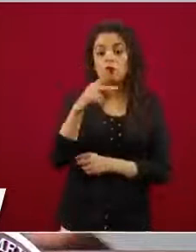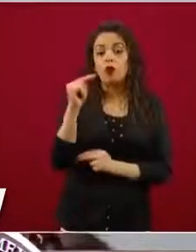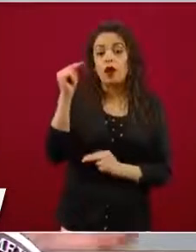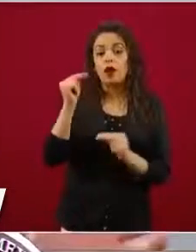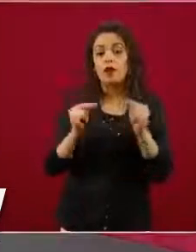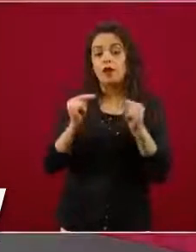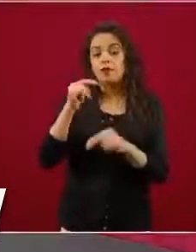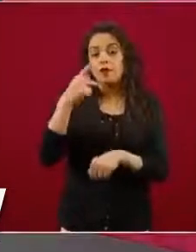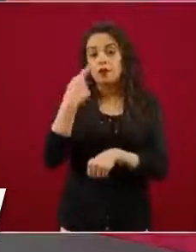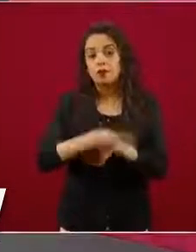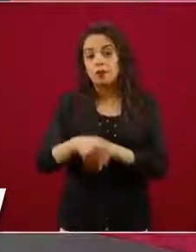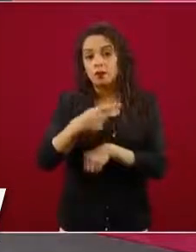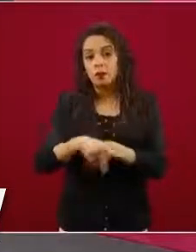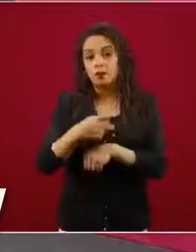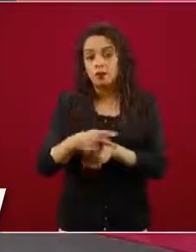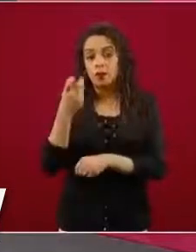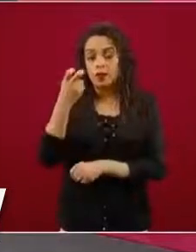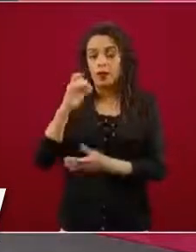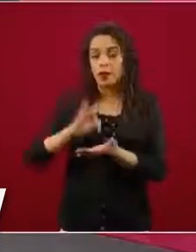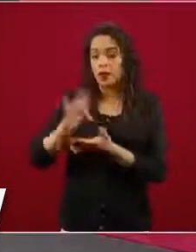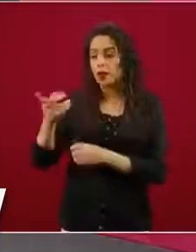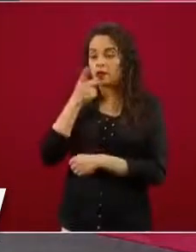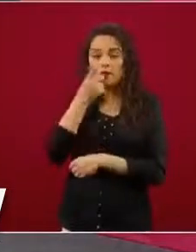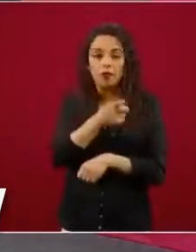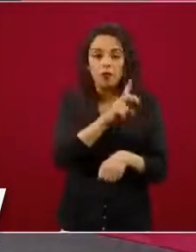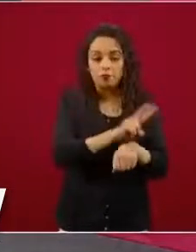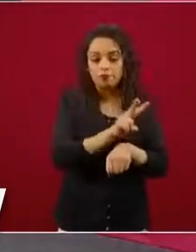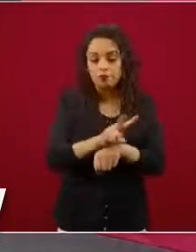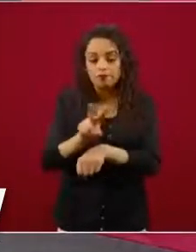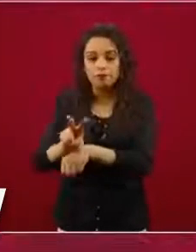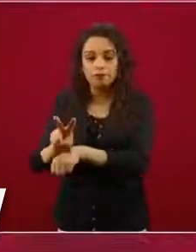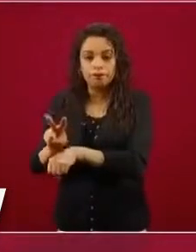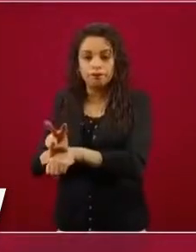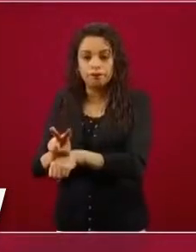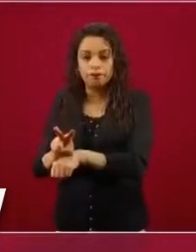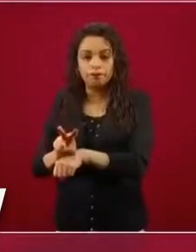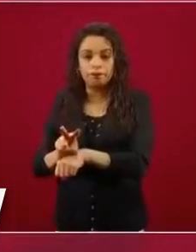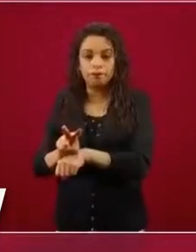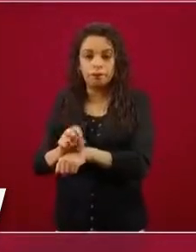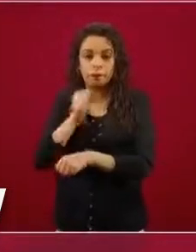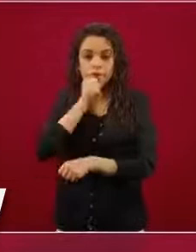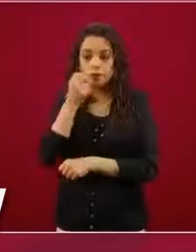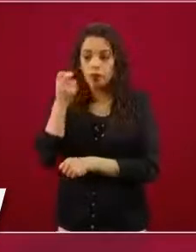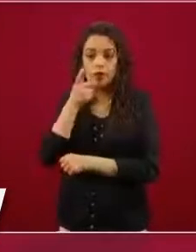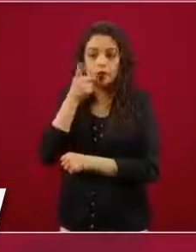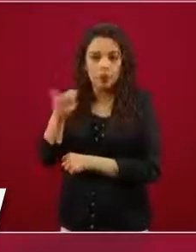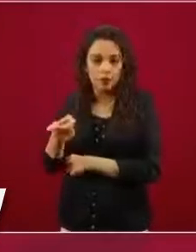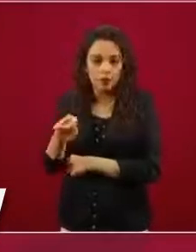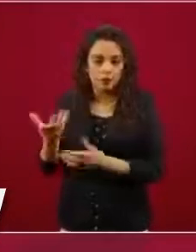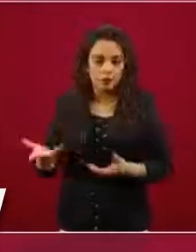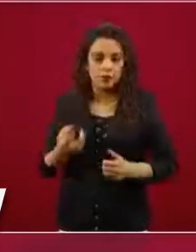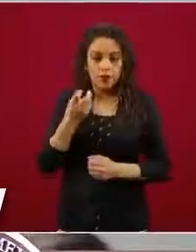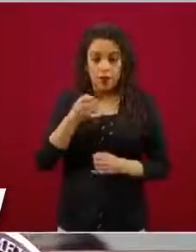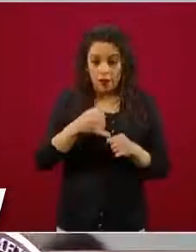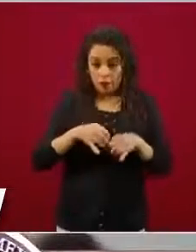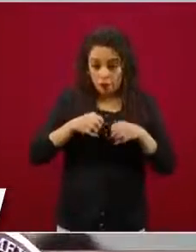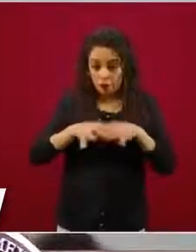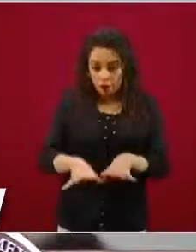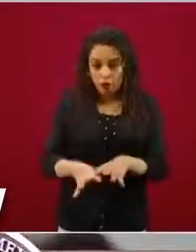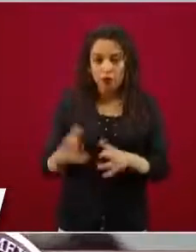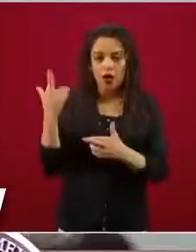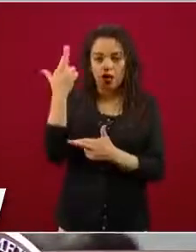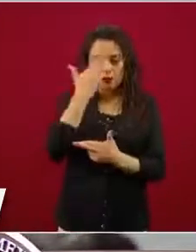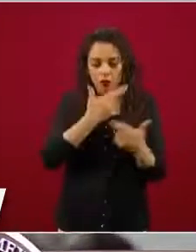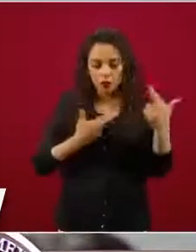monitoreo contempla. A nivel federal se hace el análisis de la información. Hemos también comentado